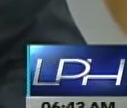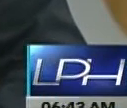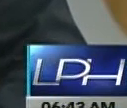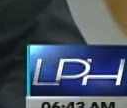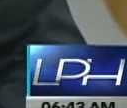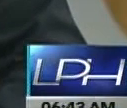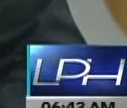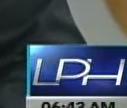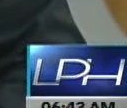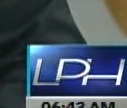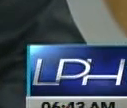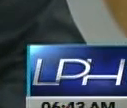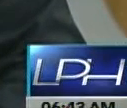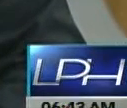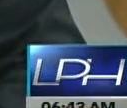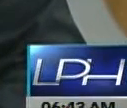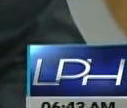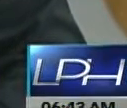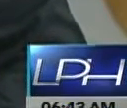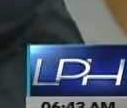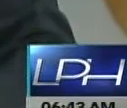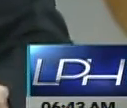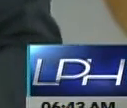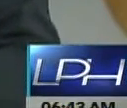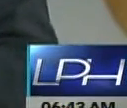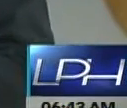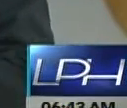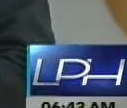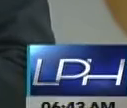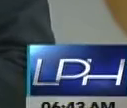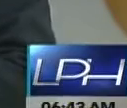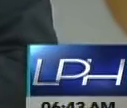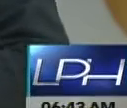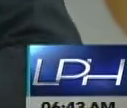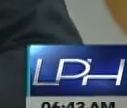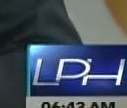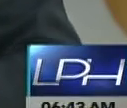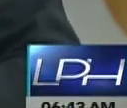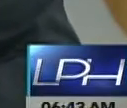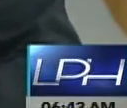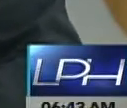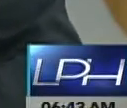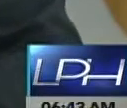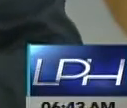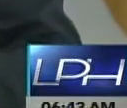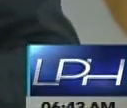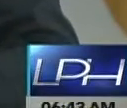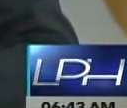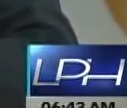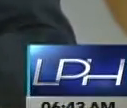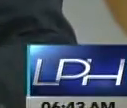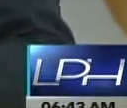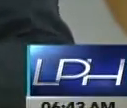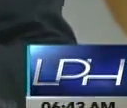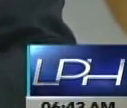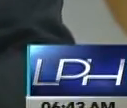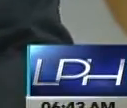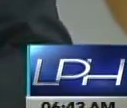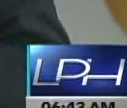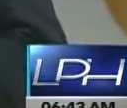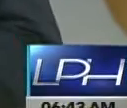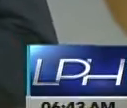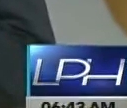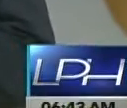Feria Internacional de la Música en Venezuela y el Ministerio del Poder Popular para la Cultura está